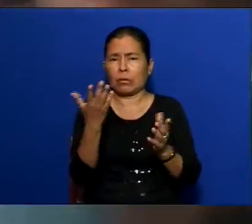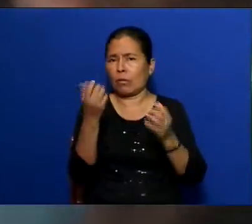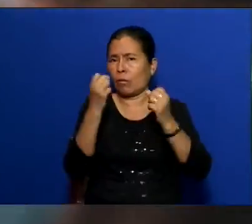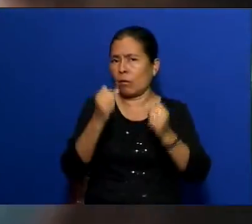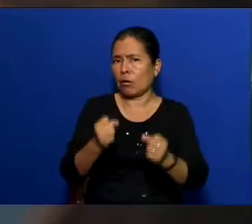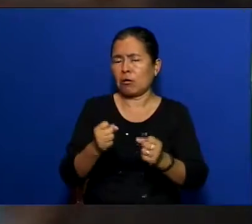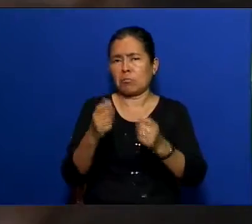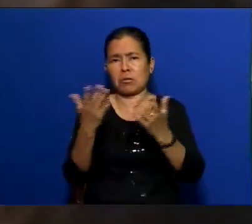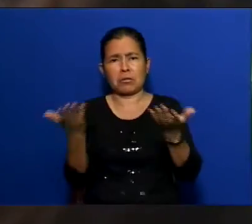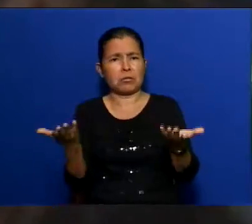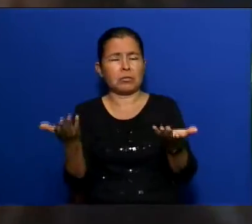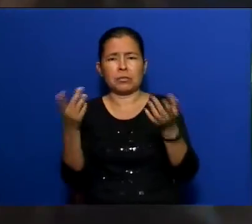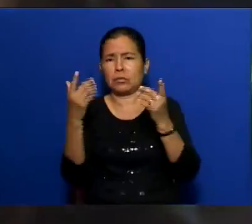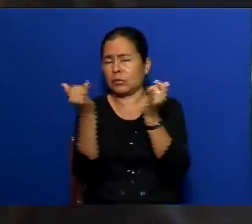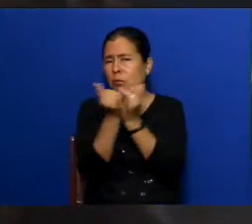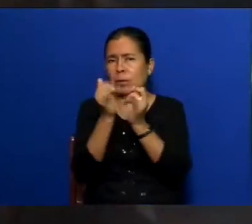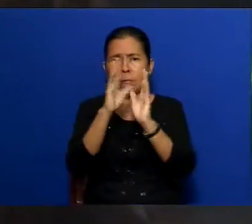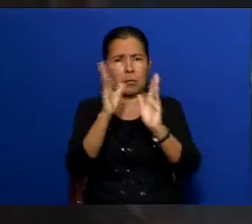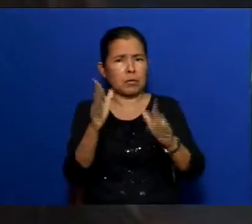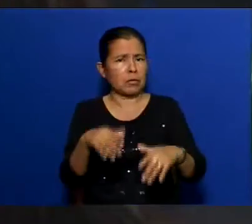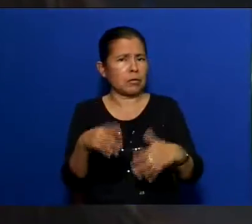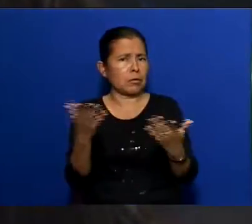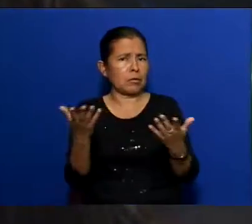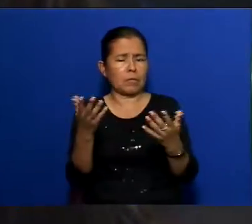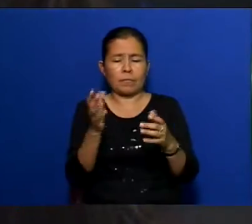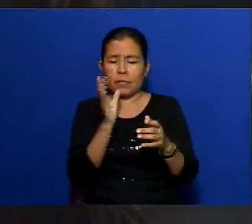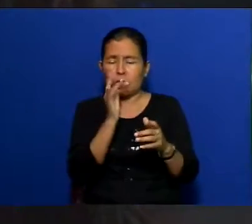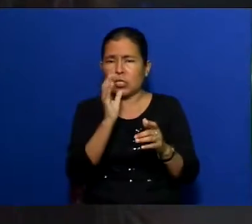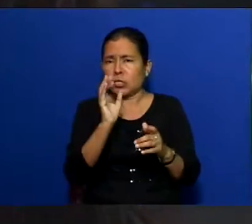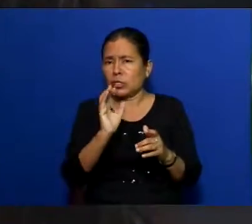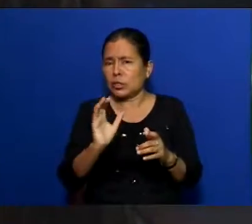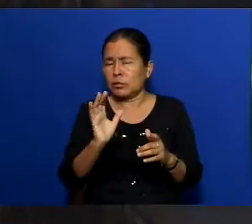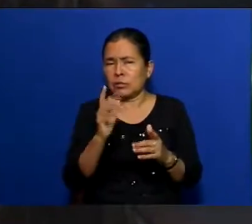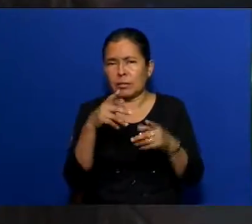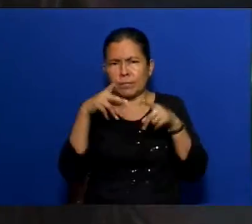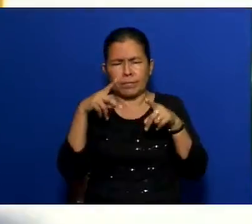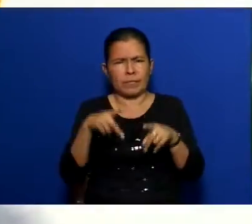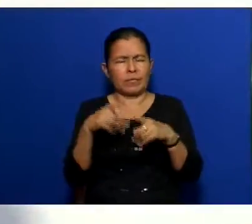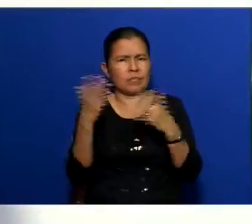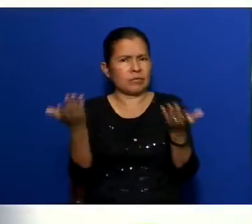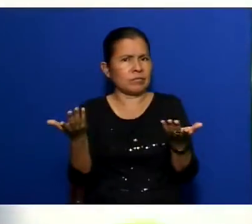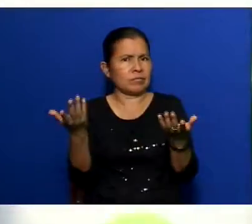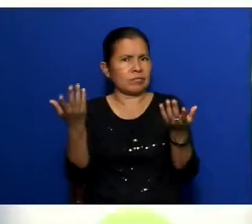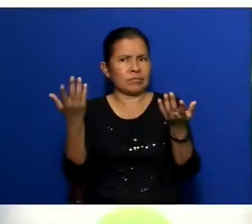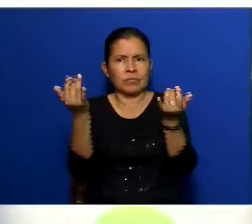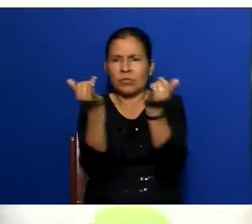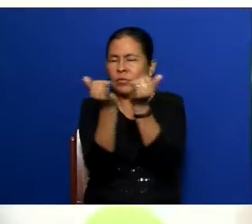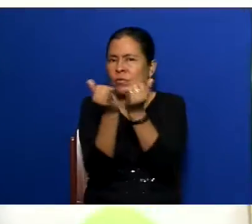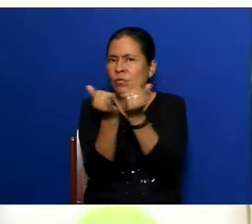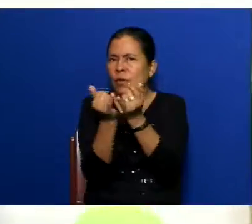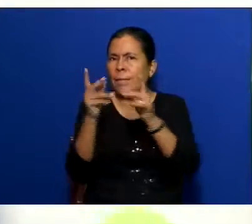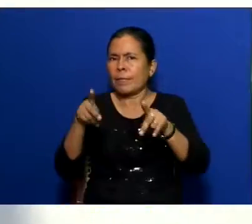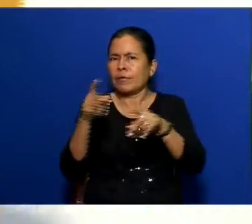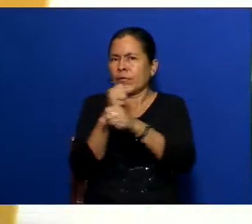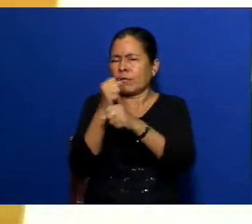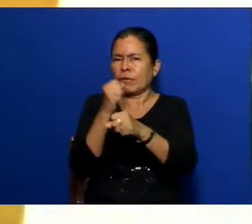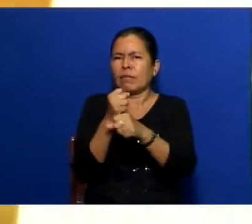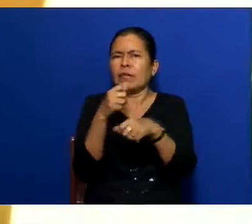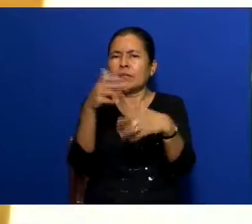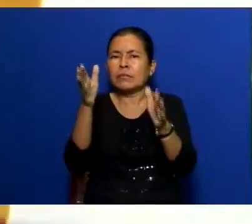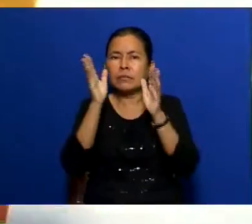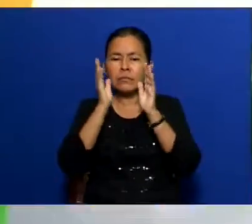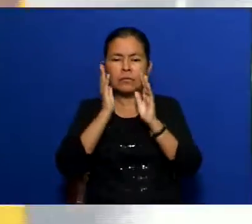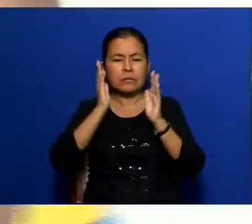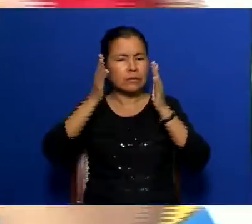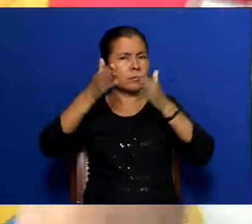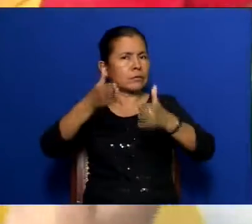adulto, así como a una mujer o también como a una niña. Y el personal pues era un personal también orientado a